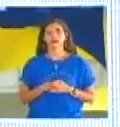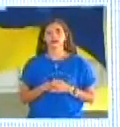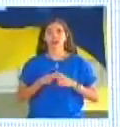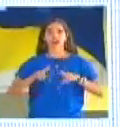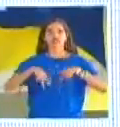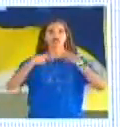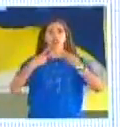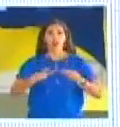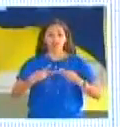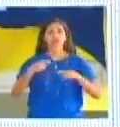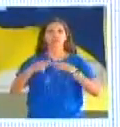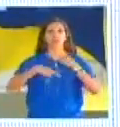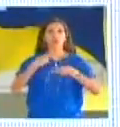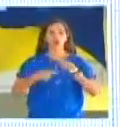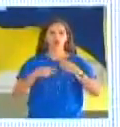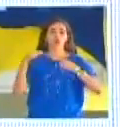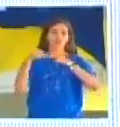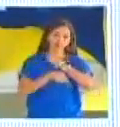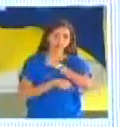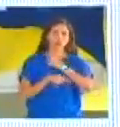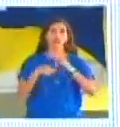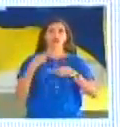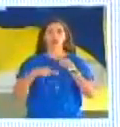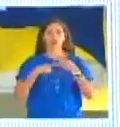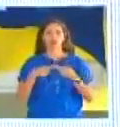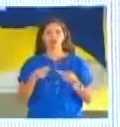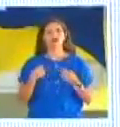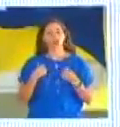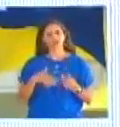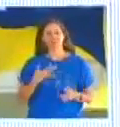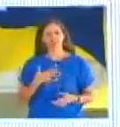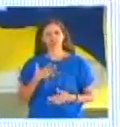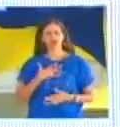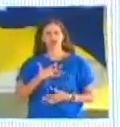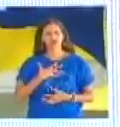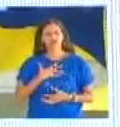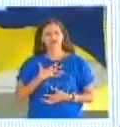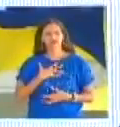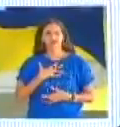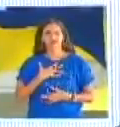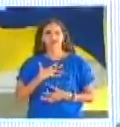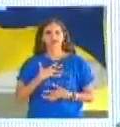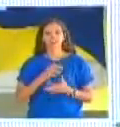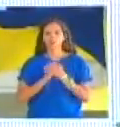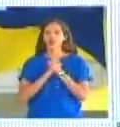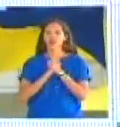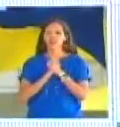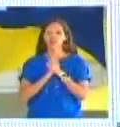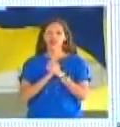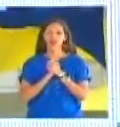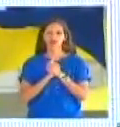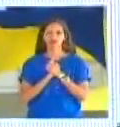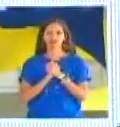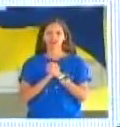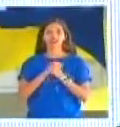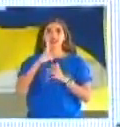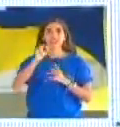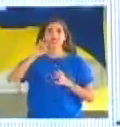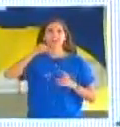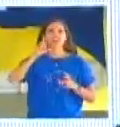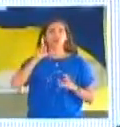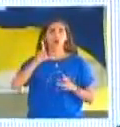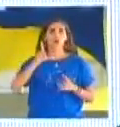de revolución dentro de la revolución. Yo siento de verdad, queridos compatriotas, que el 30 de